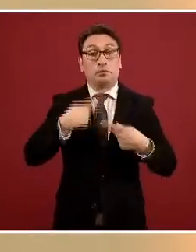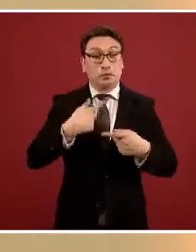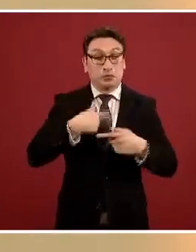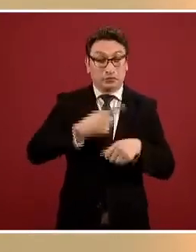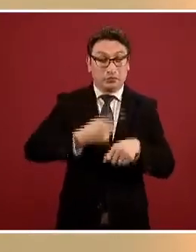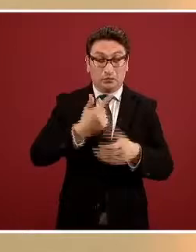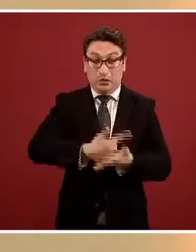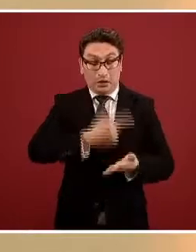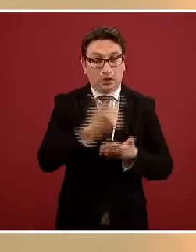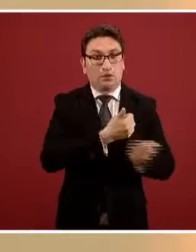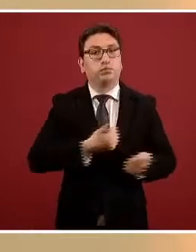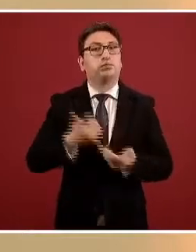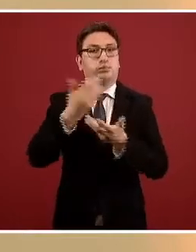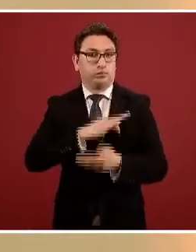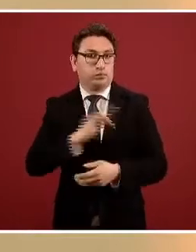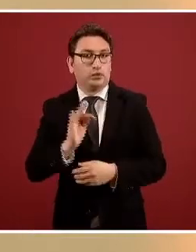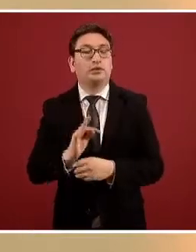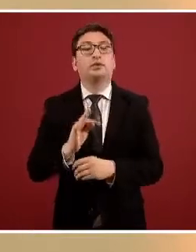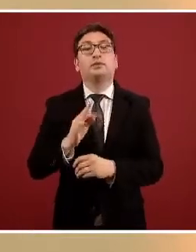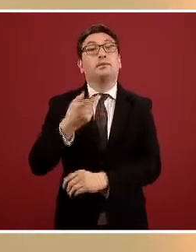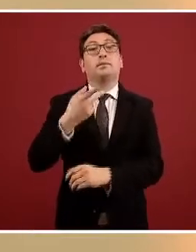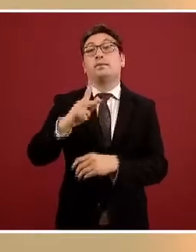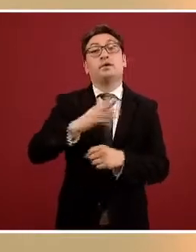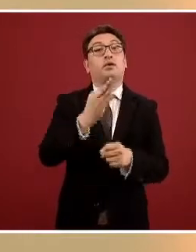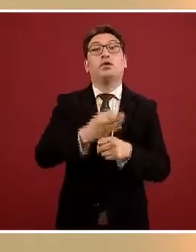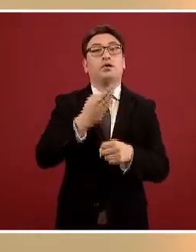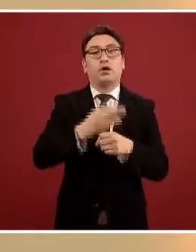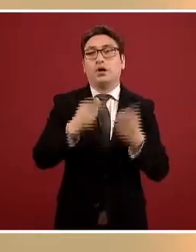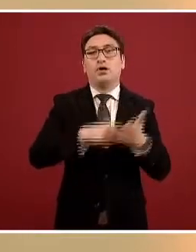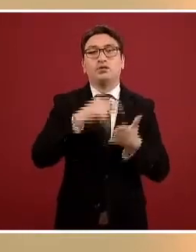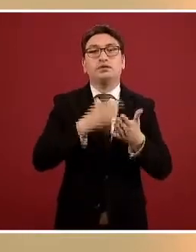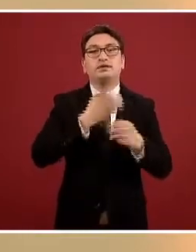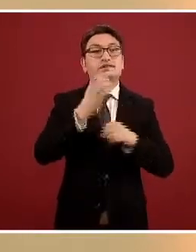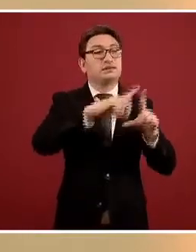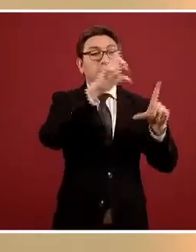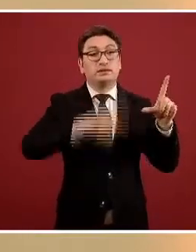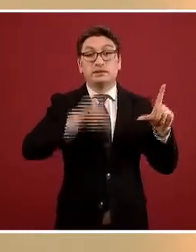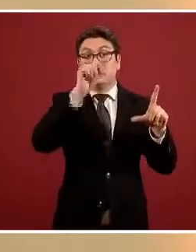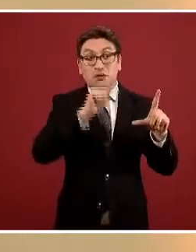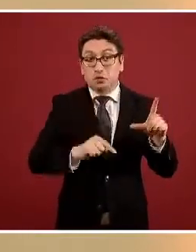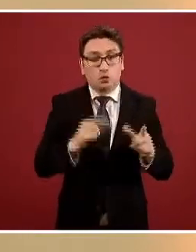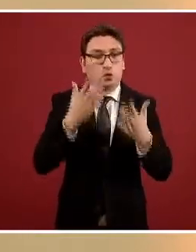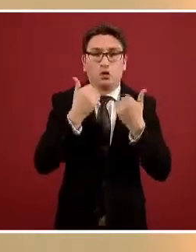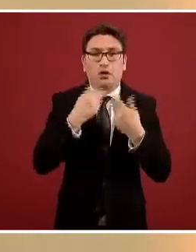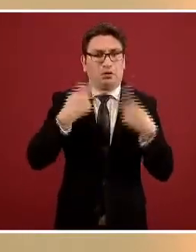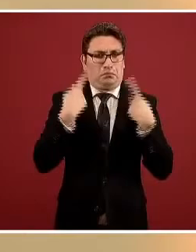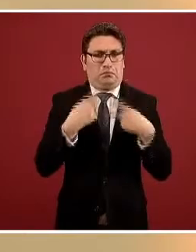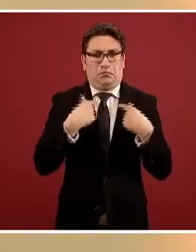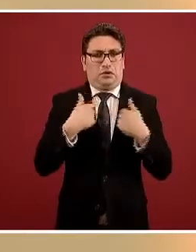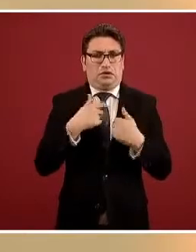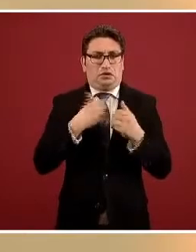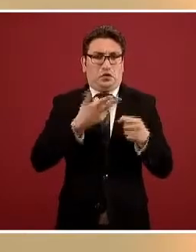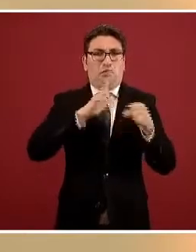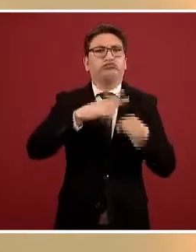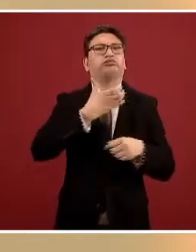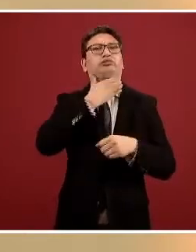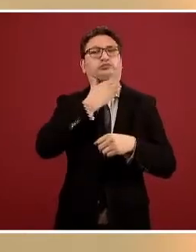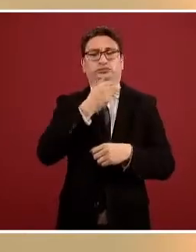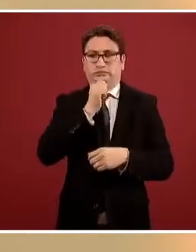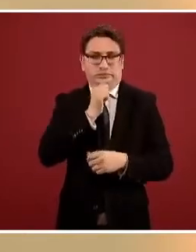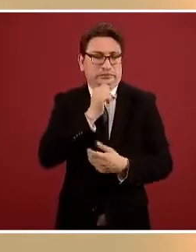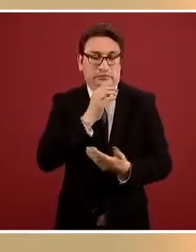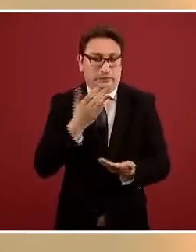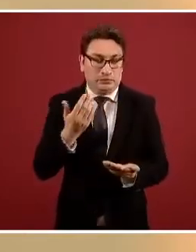grave. Pero en este momento, salvo algunas regiones del país, no tenemos una saturación absoluta de los hospitales.